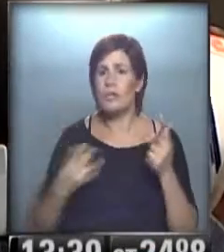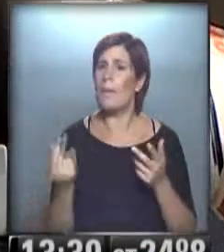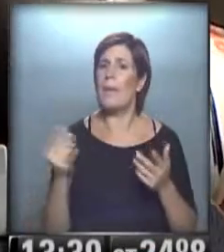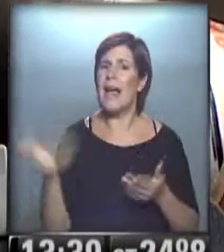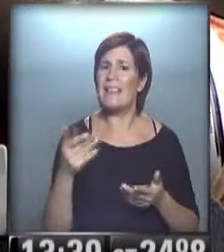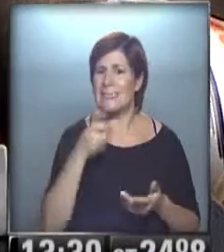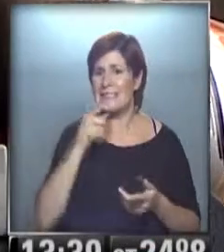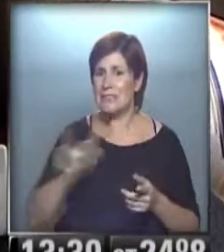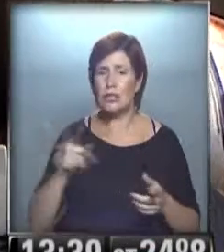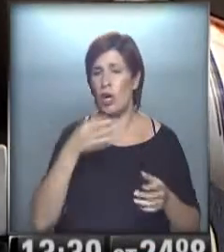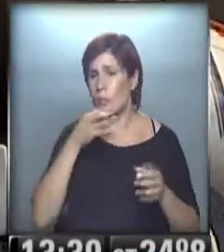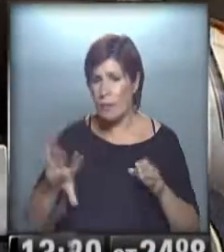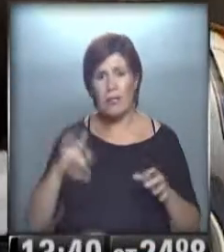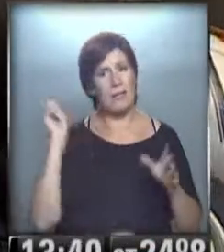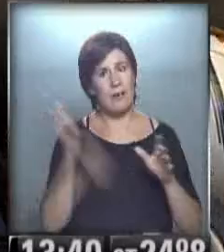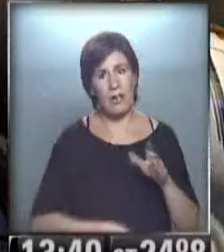las piernas los